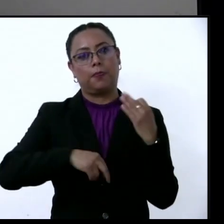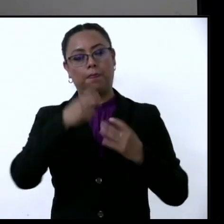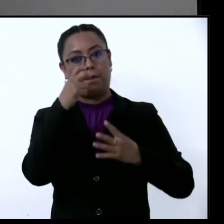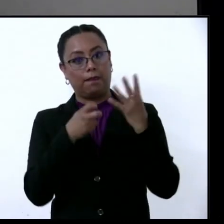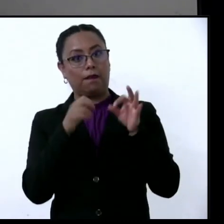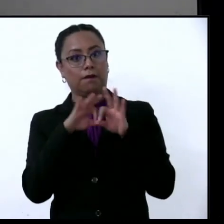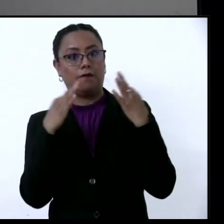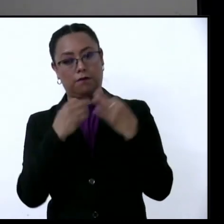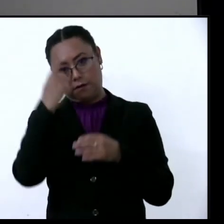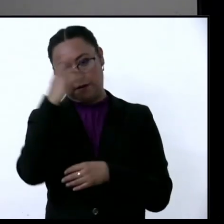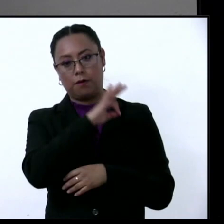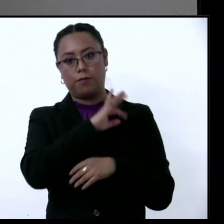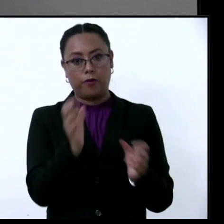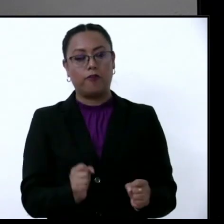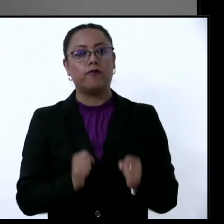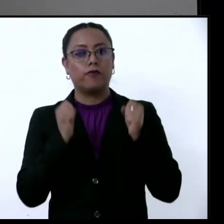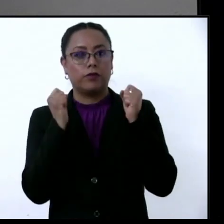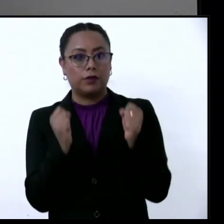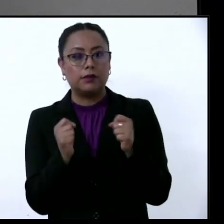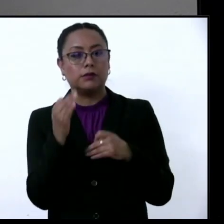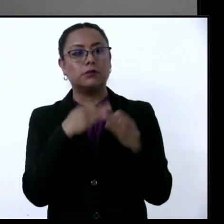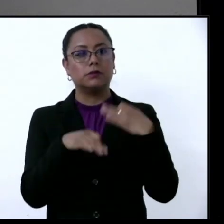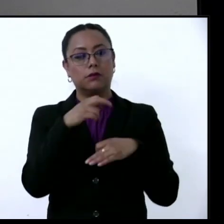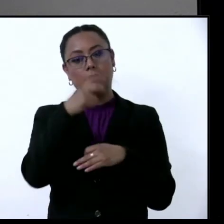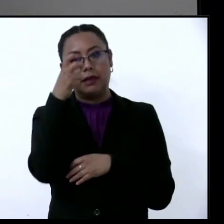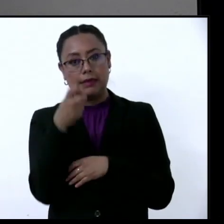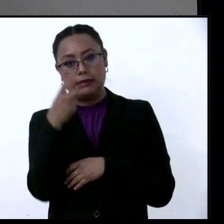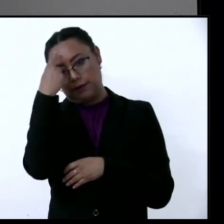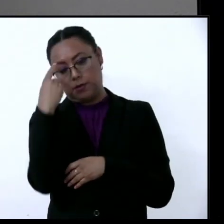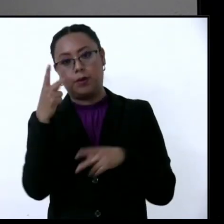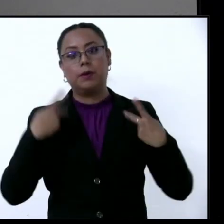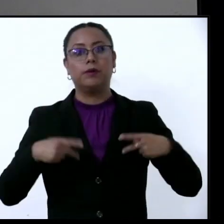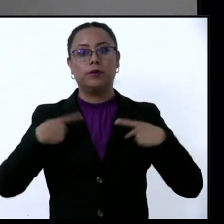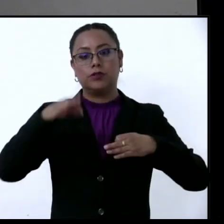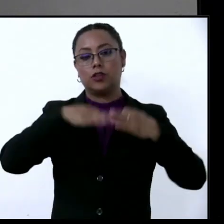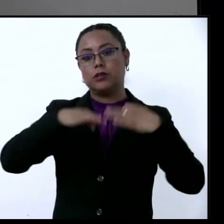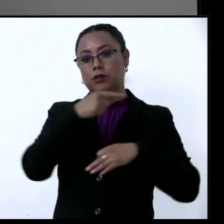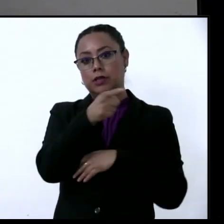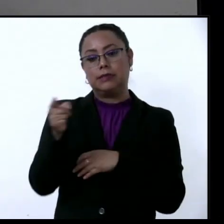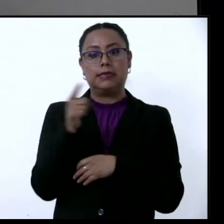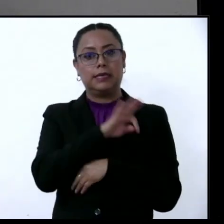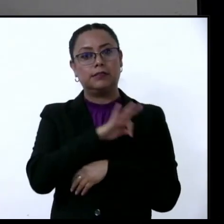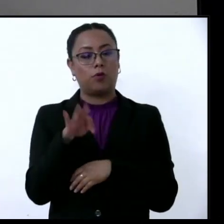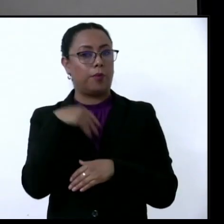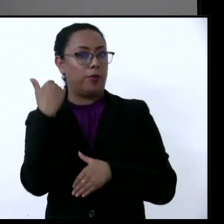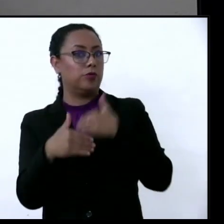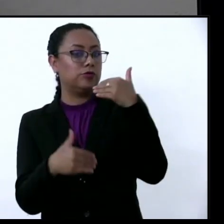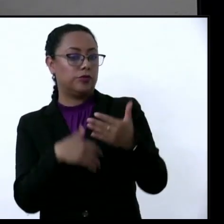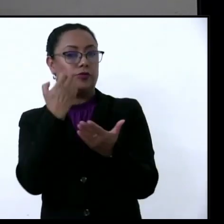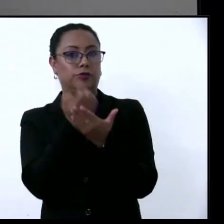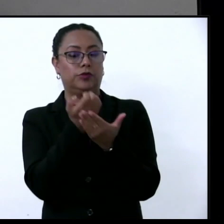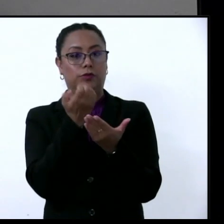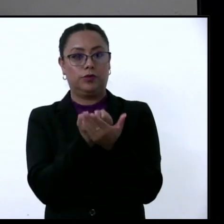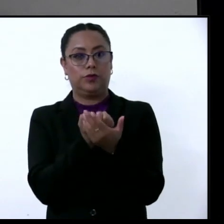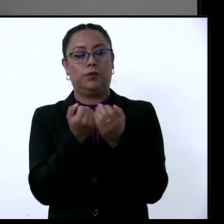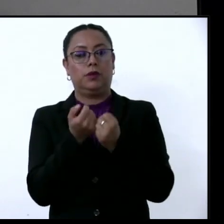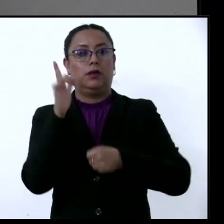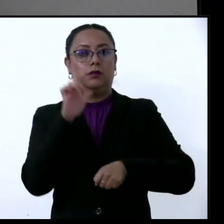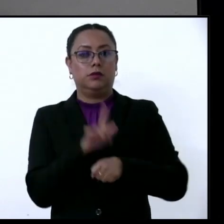ayuden a fortalecer la oferta para que las personas que forman parte de los procesos de economía social y